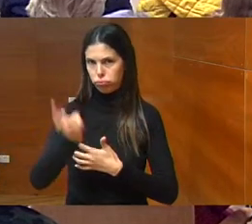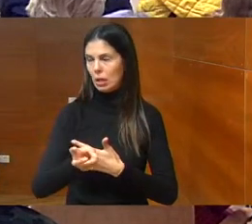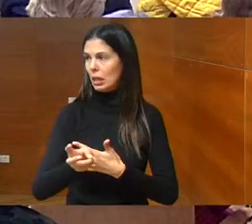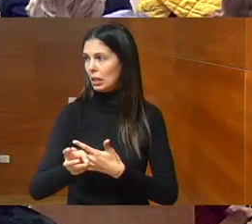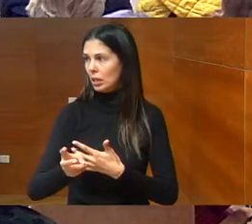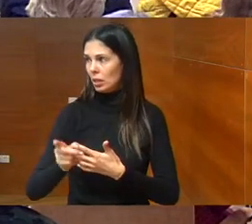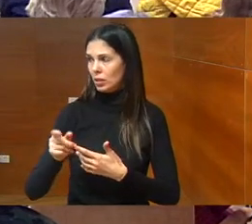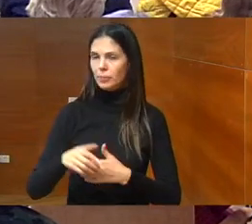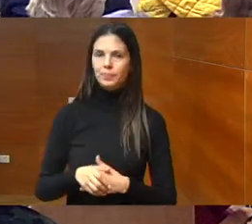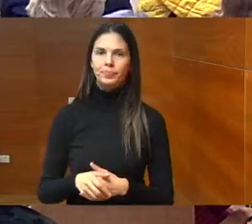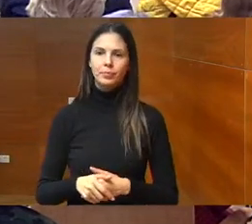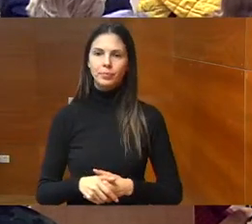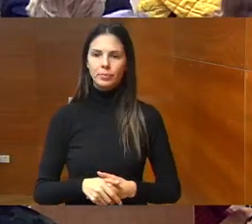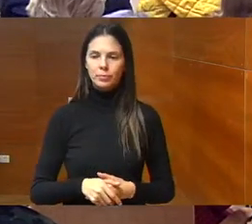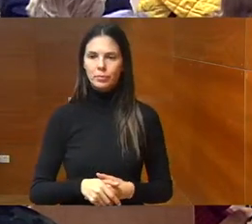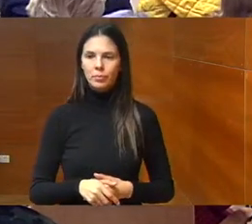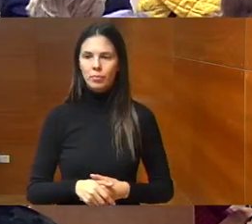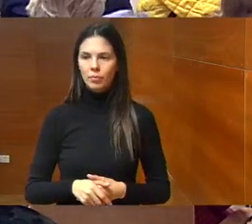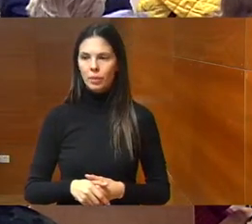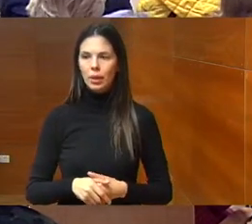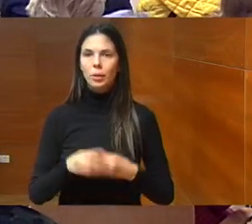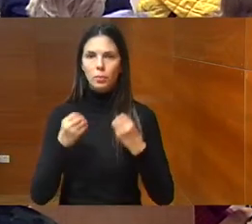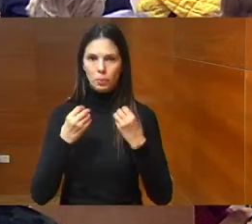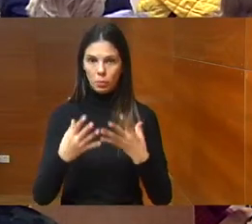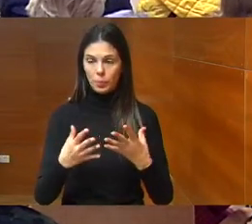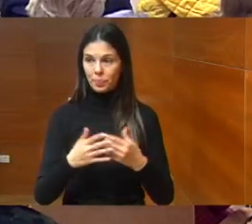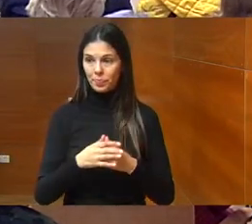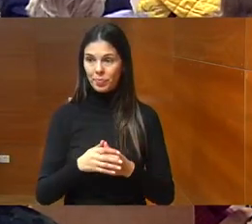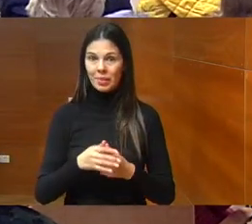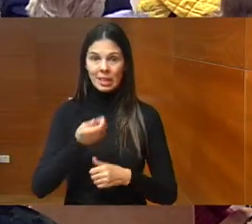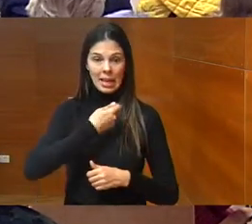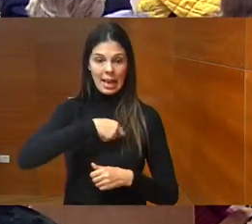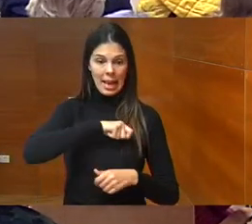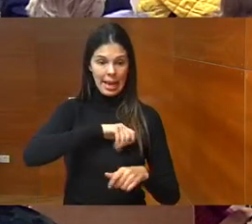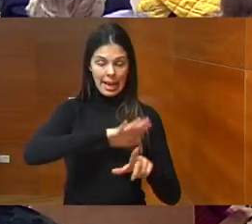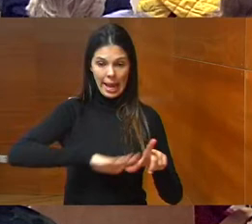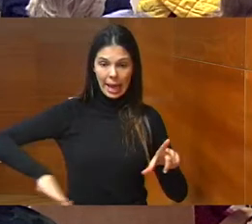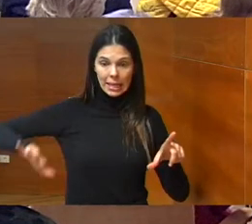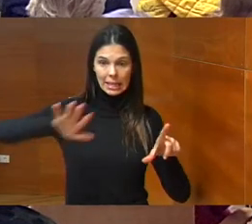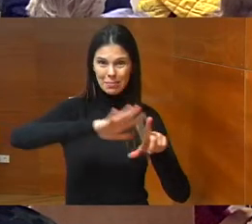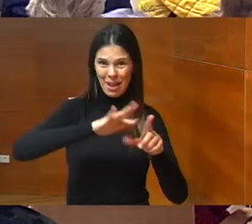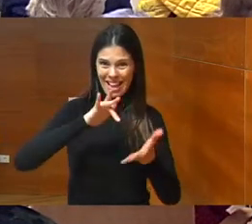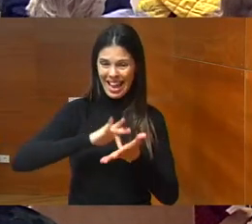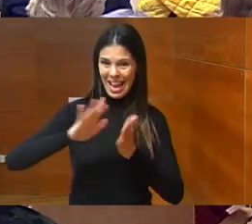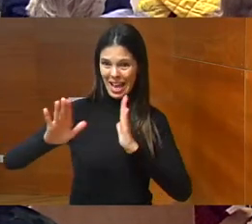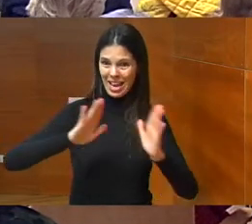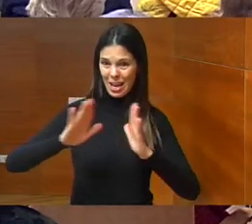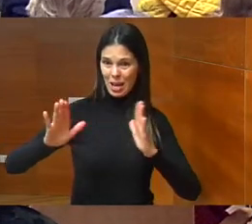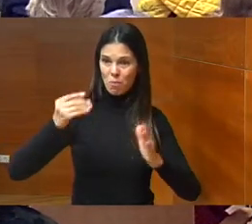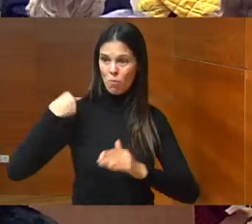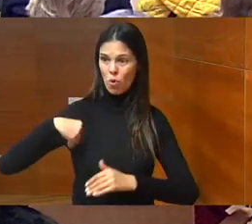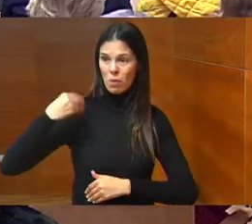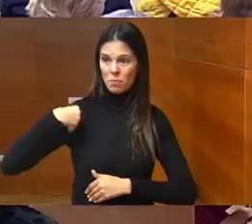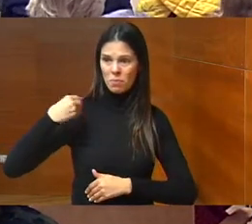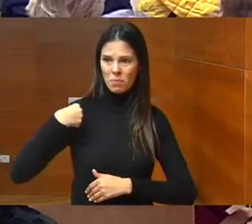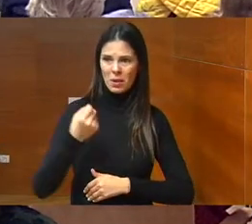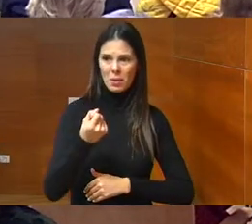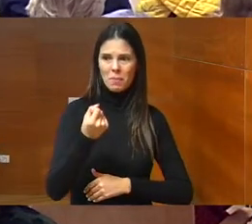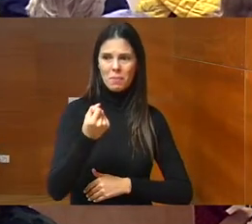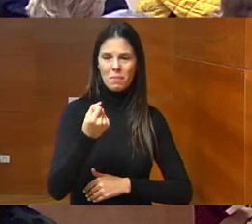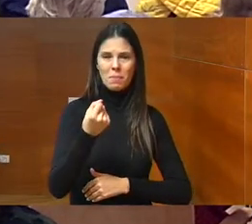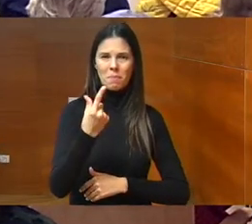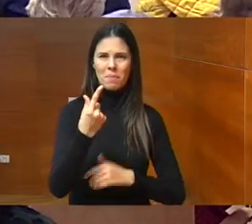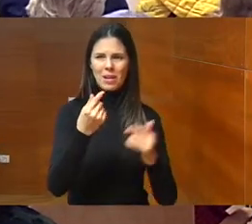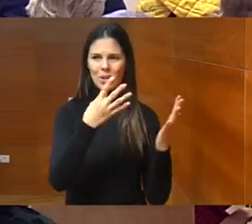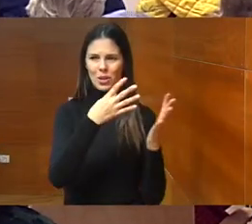llamo Bueno ven en España había en ese momento en 1911